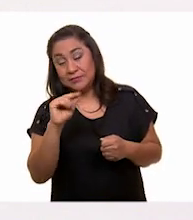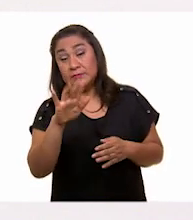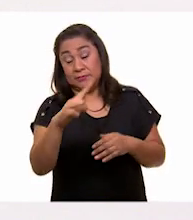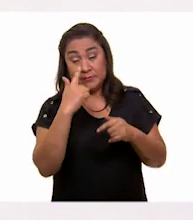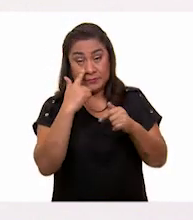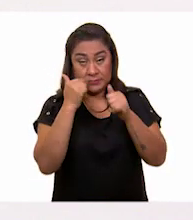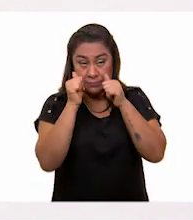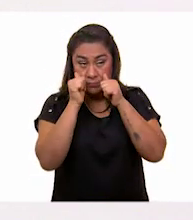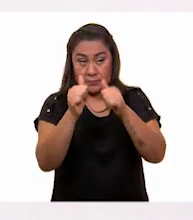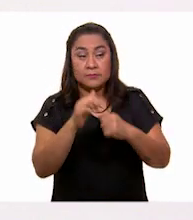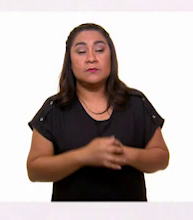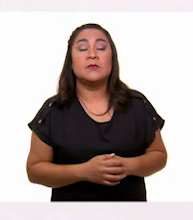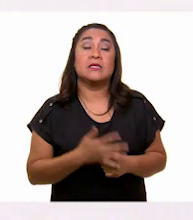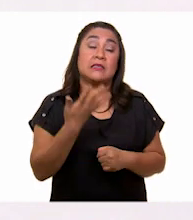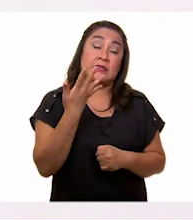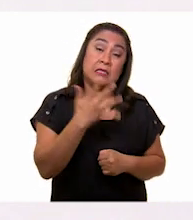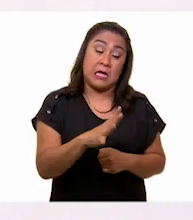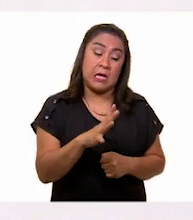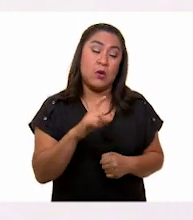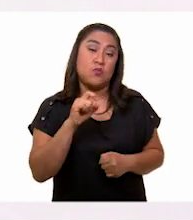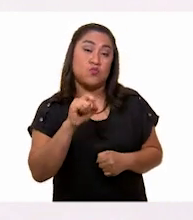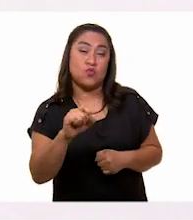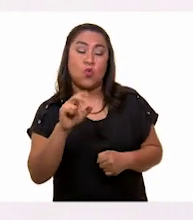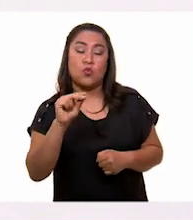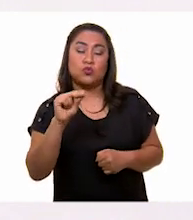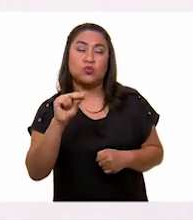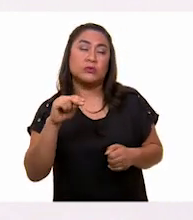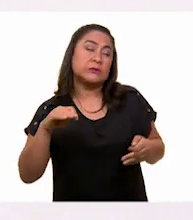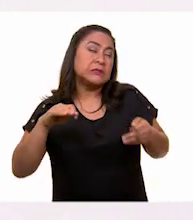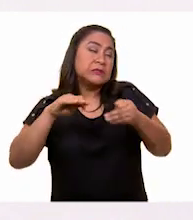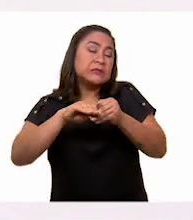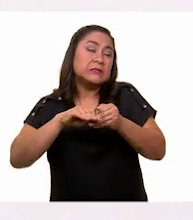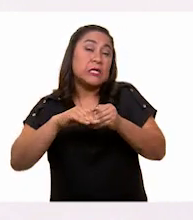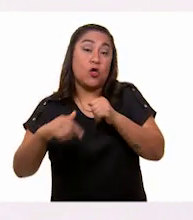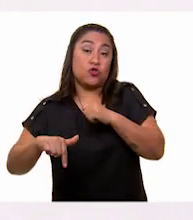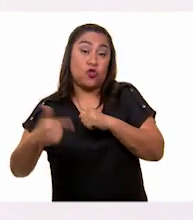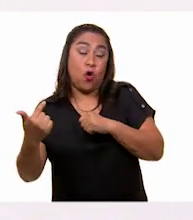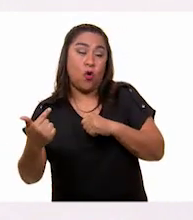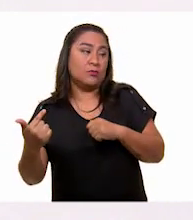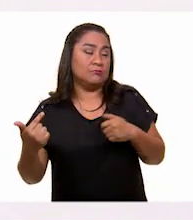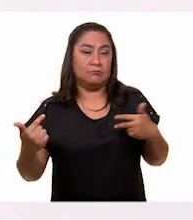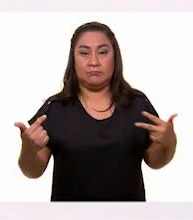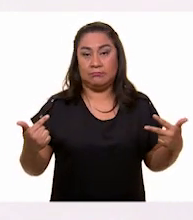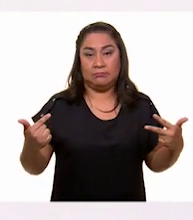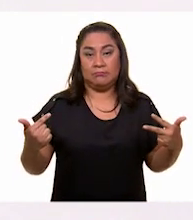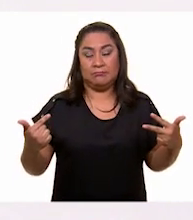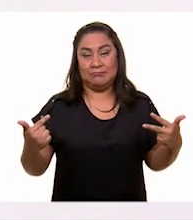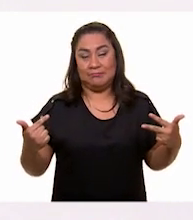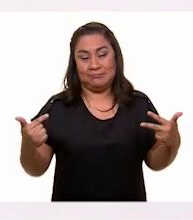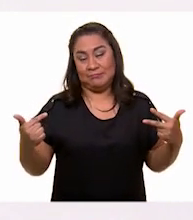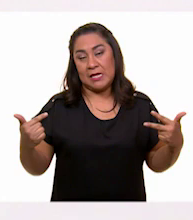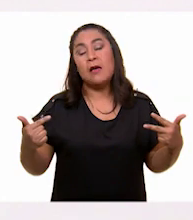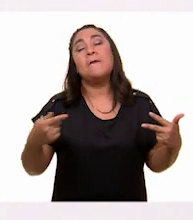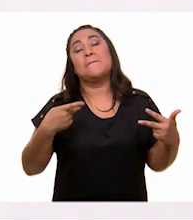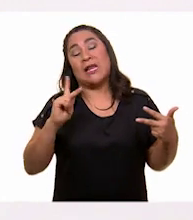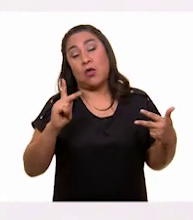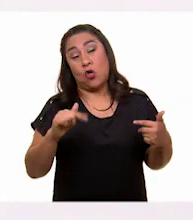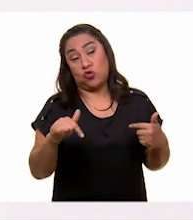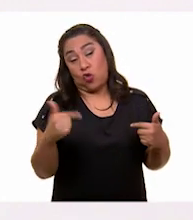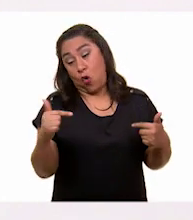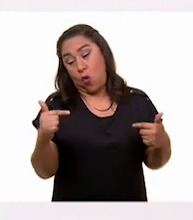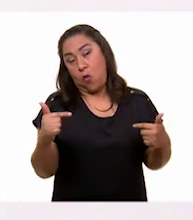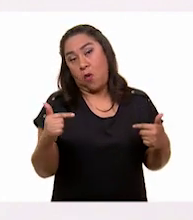esto. 10.80 está más cercano de 12 que de 8. Sin embargo, 12 ya se